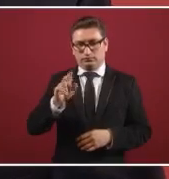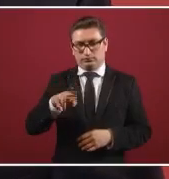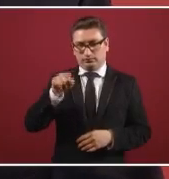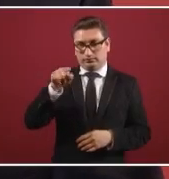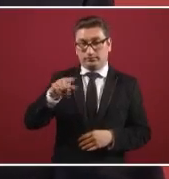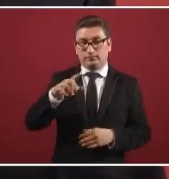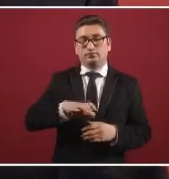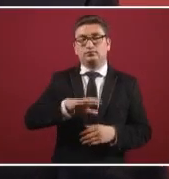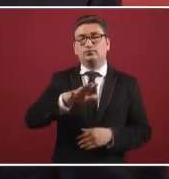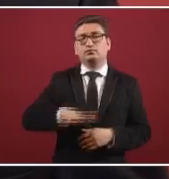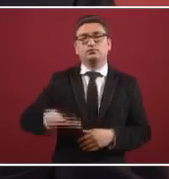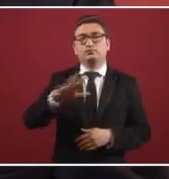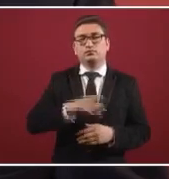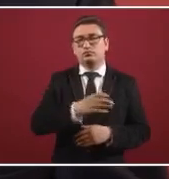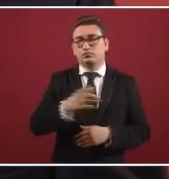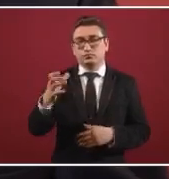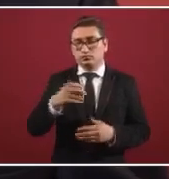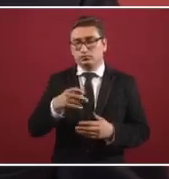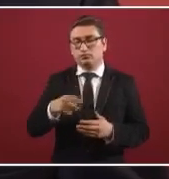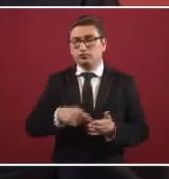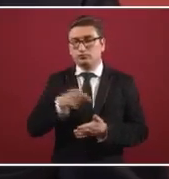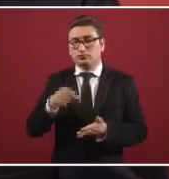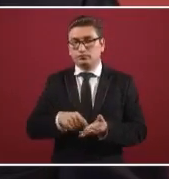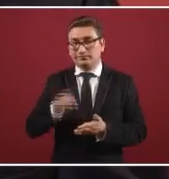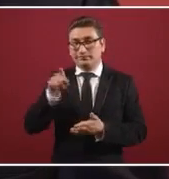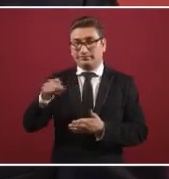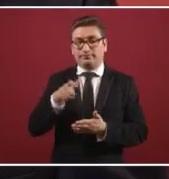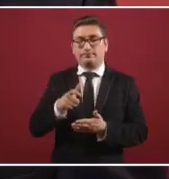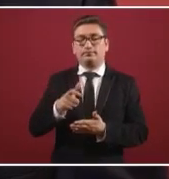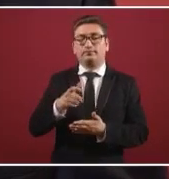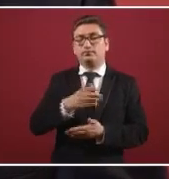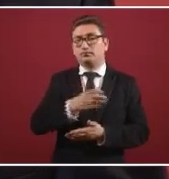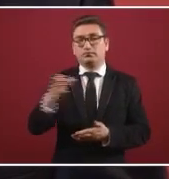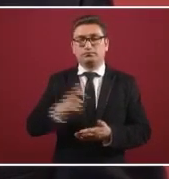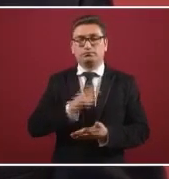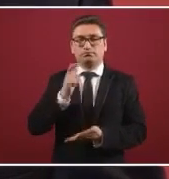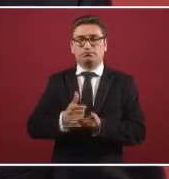pagarle más que al pediatra que esté aquí en la Ciudad de México,